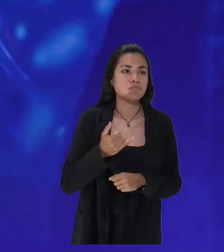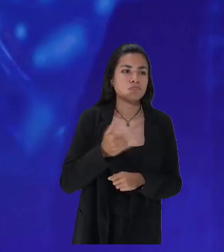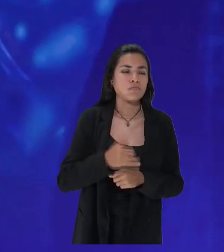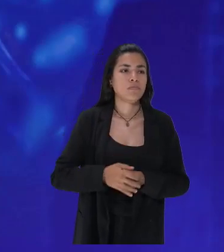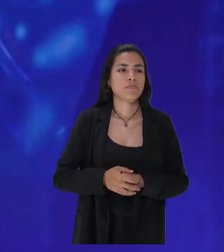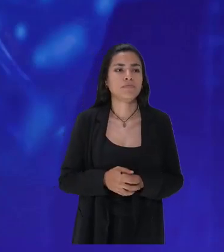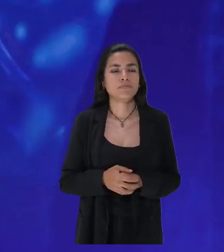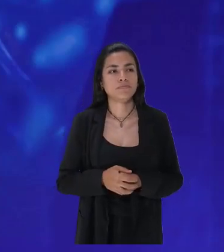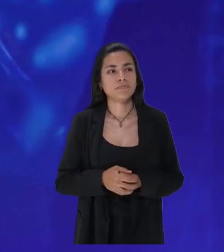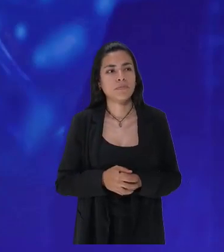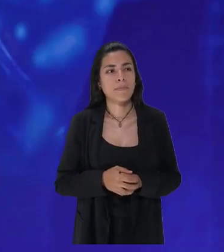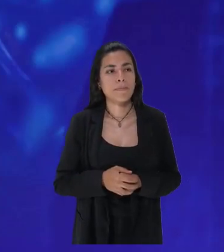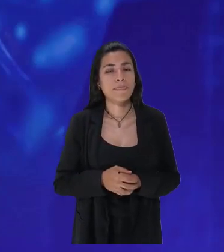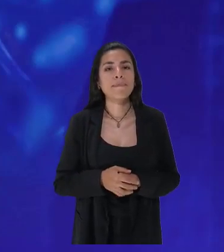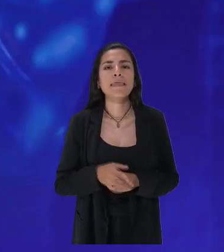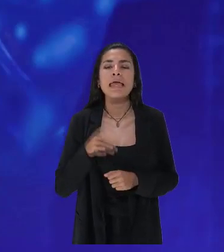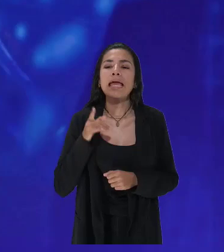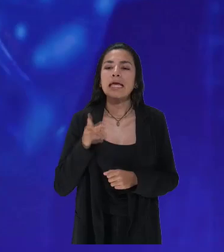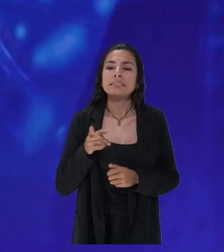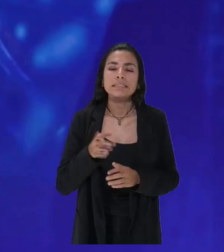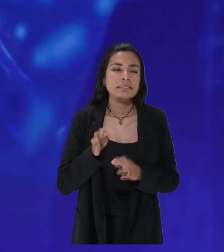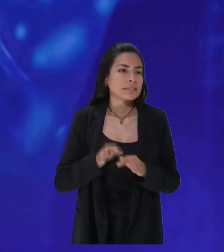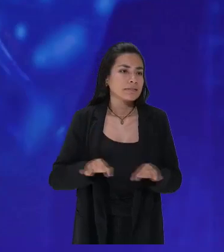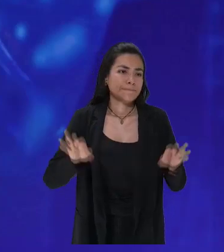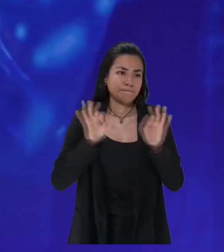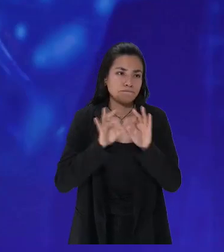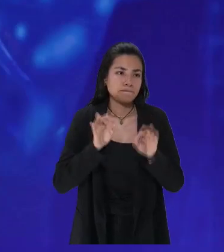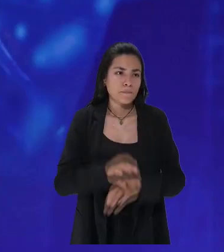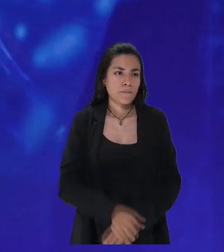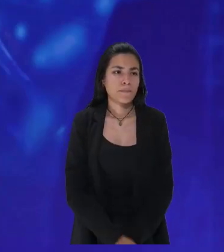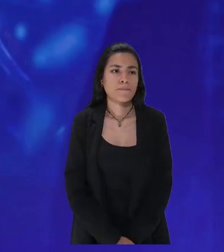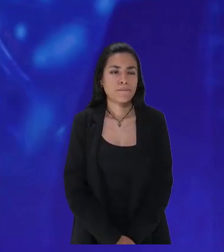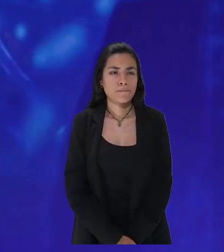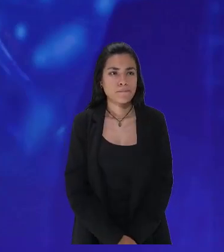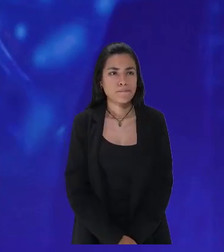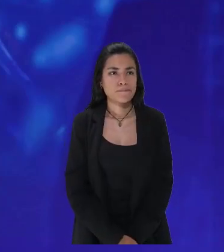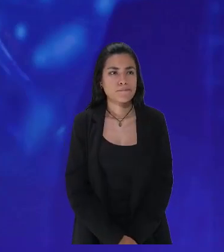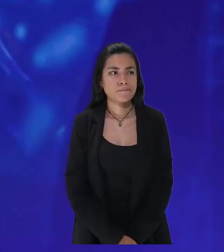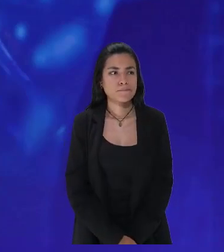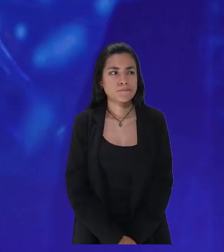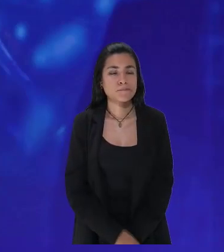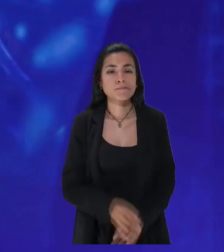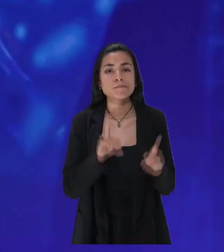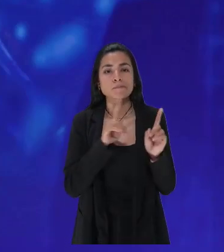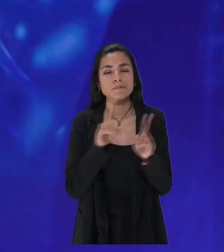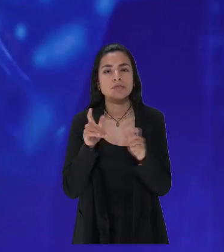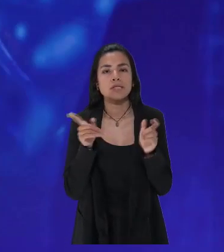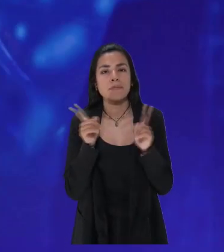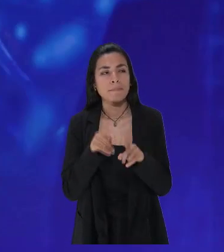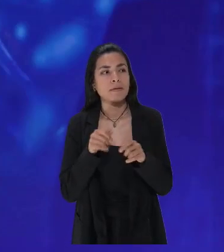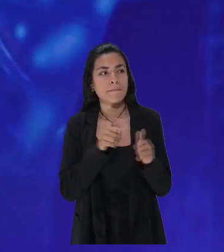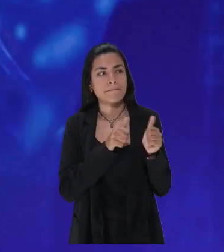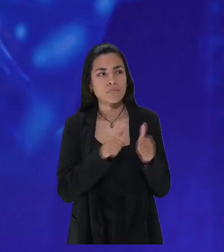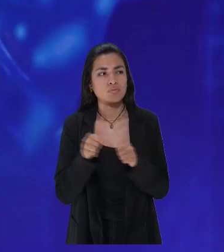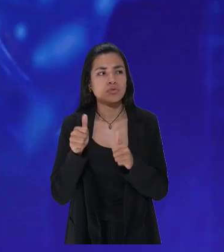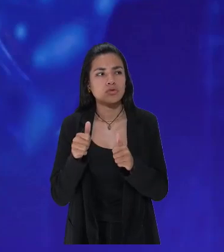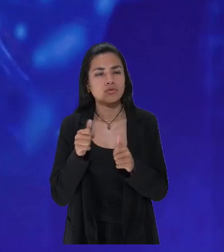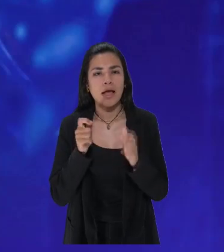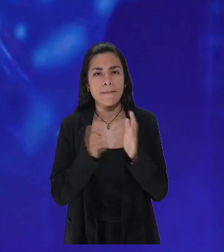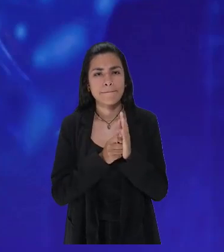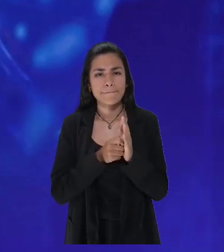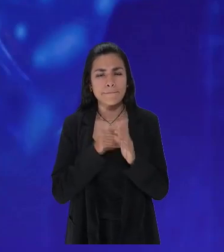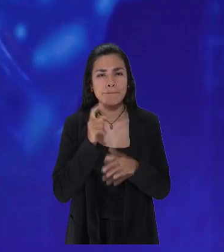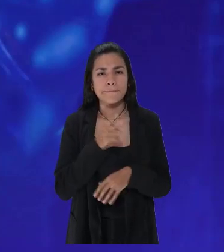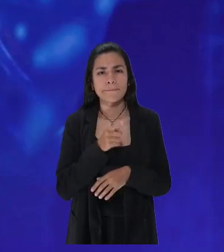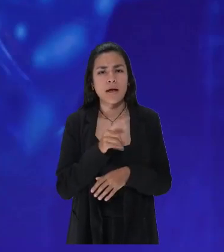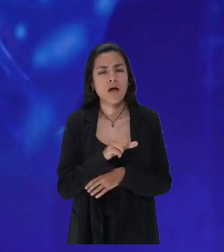frente a los pacientes. Y eso es algo súper importante. Pero algo también muy bueno que empezamos a encontrar en esto fue